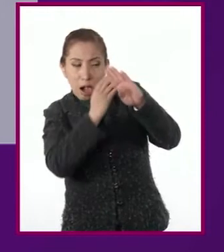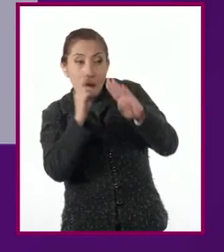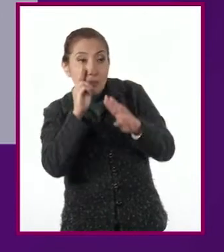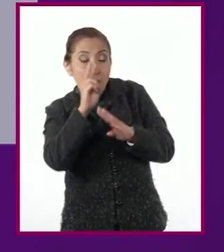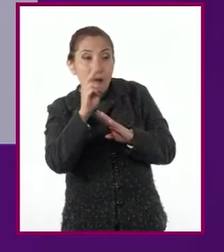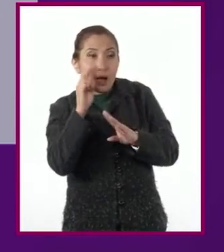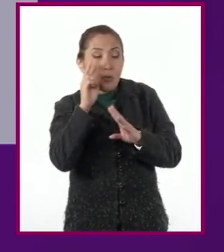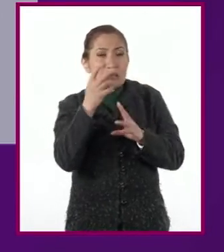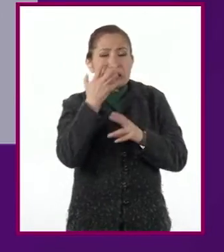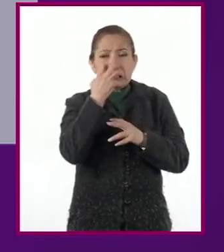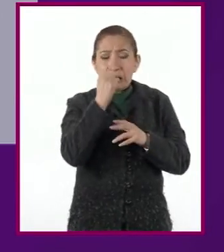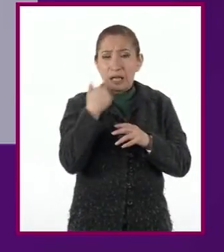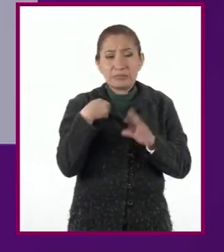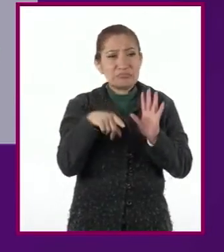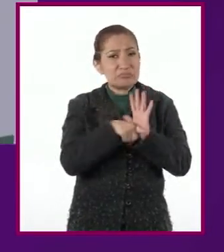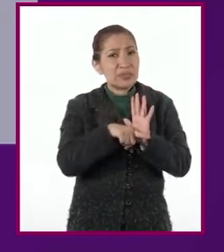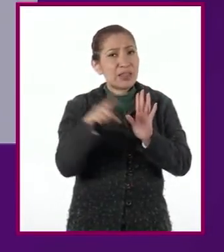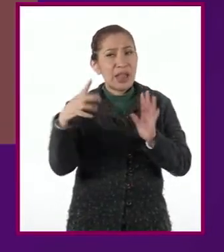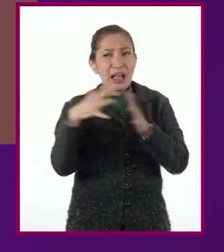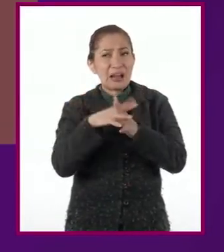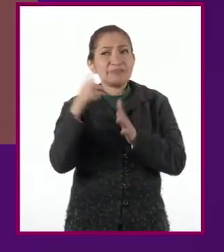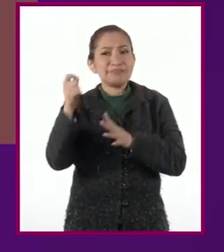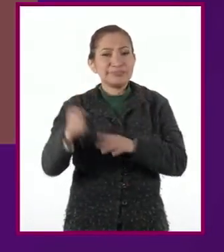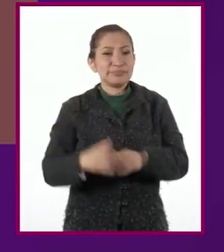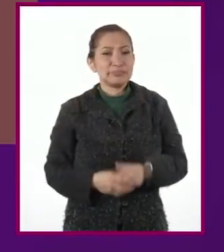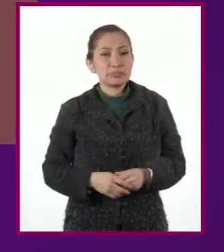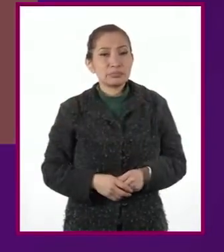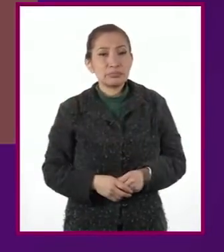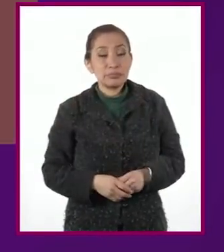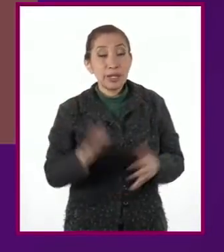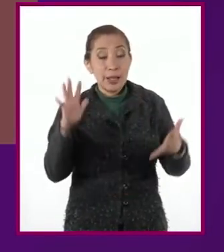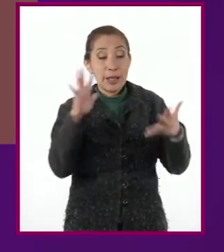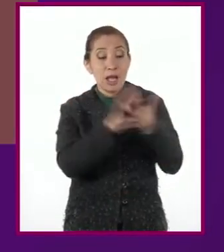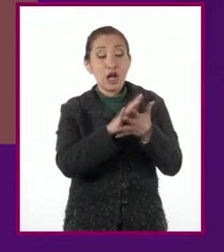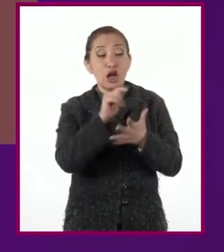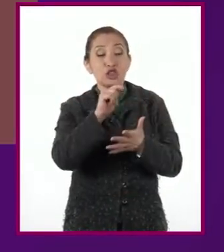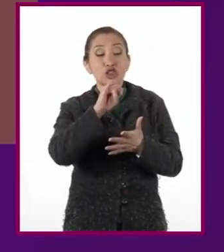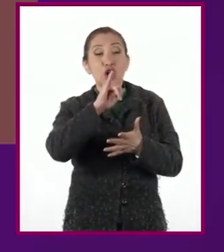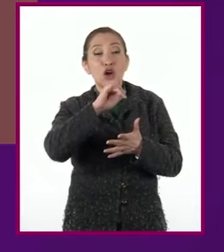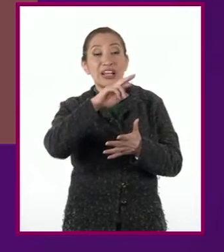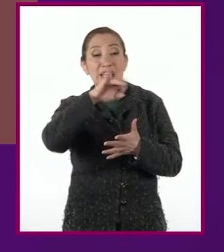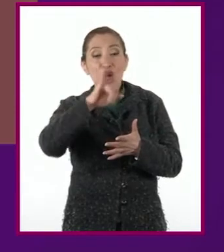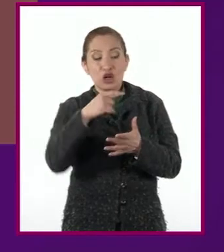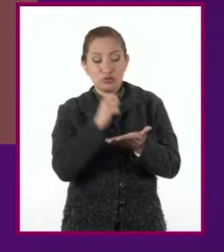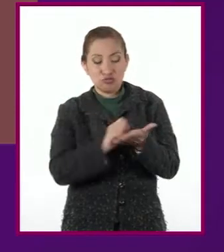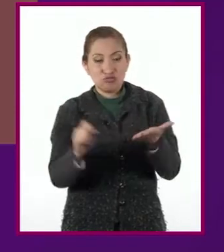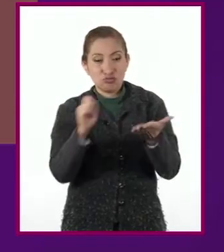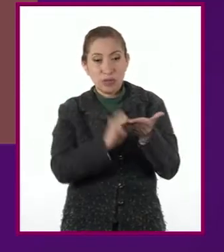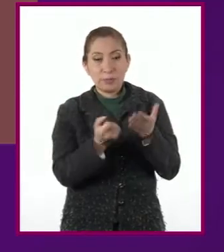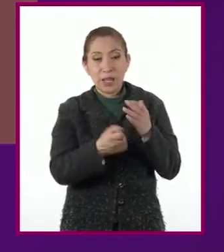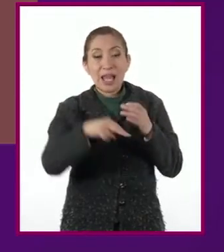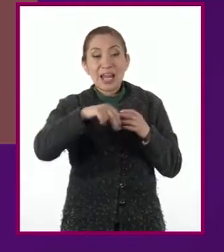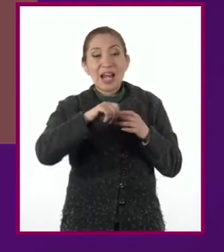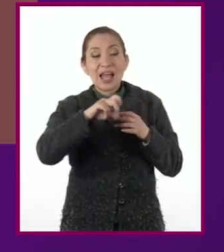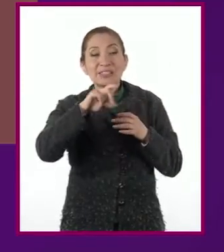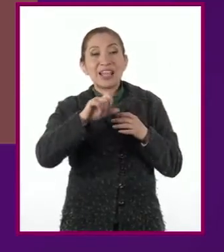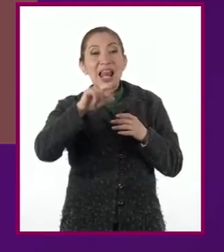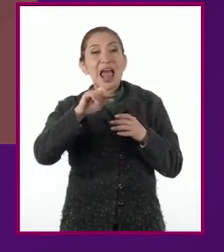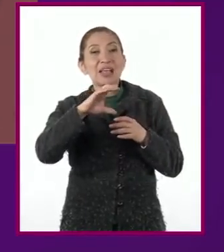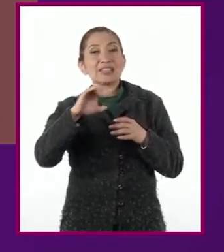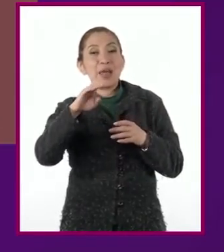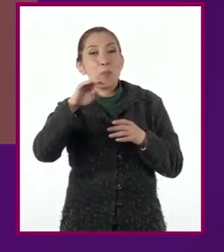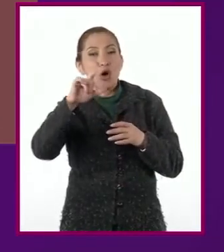manifiesta su visión trágica y pesimista de la guerra. En la prisión de Torrijos, compone las famosas Nanas de la